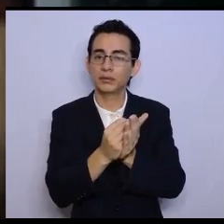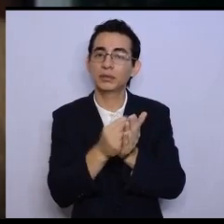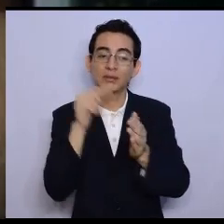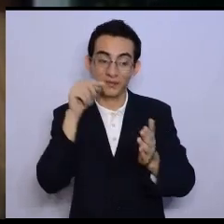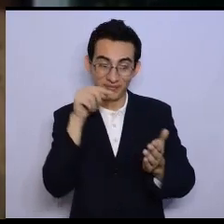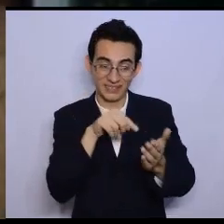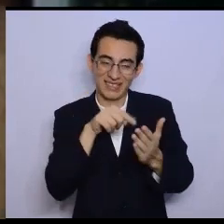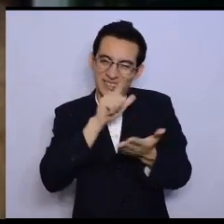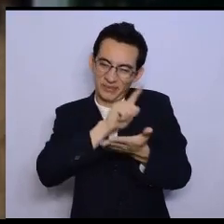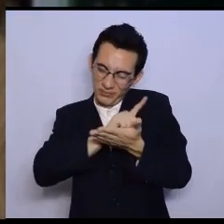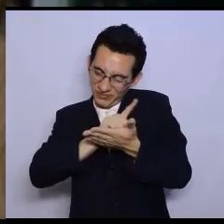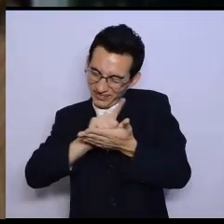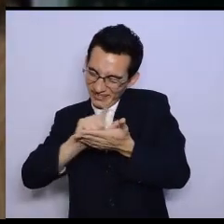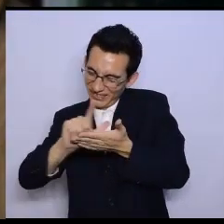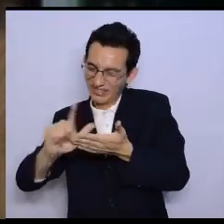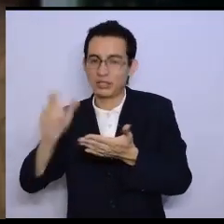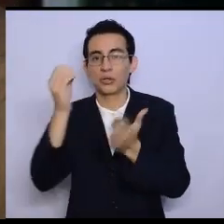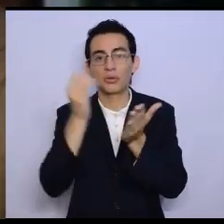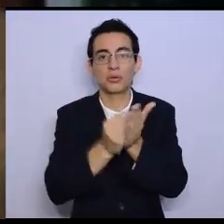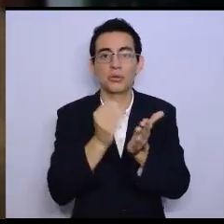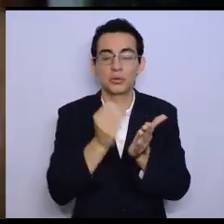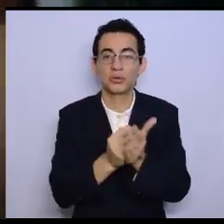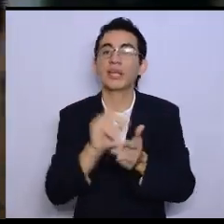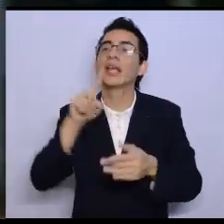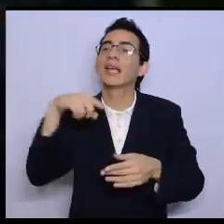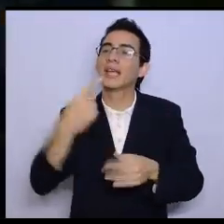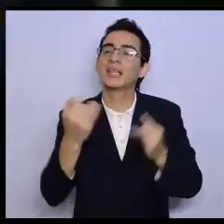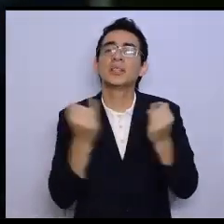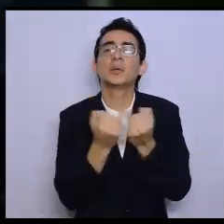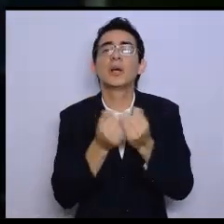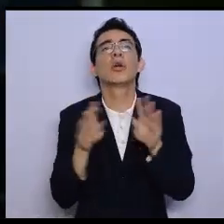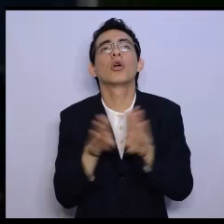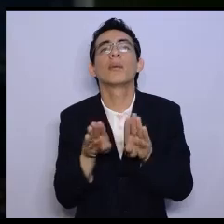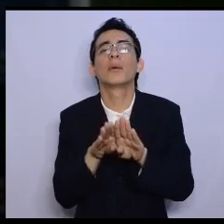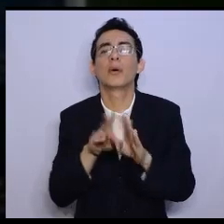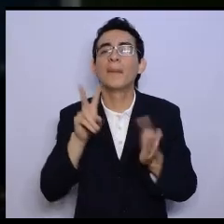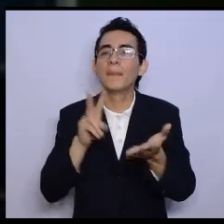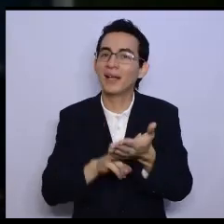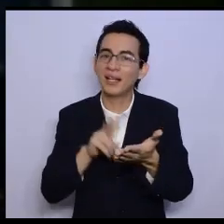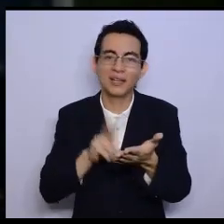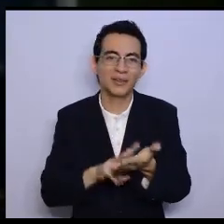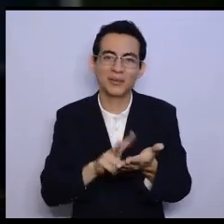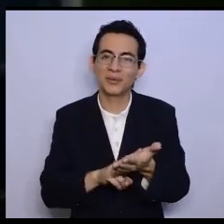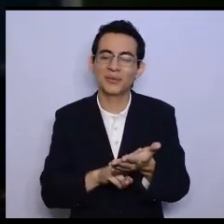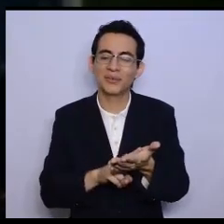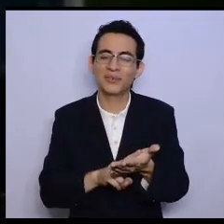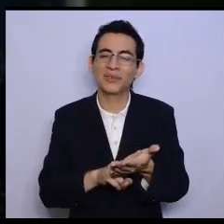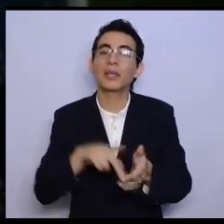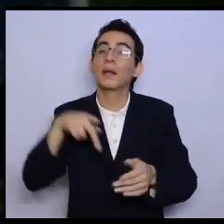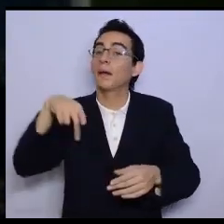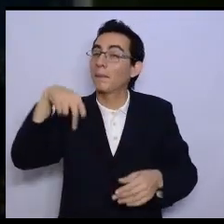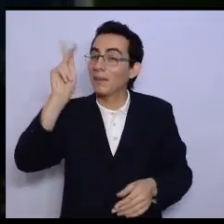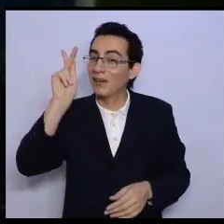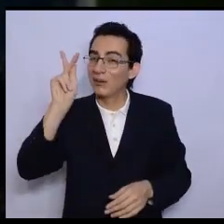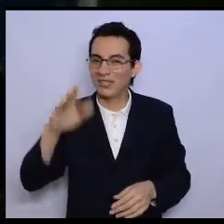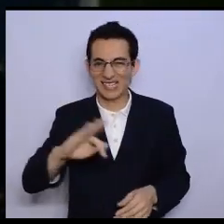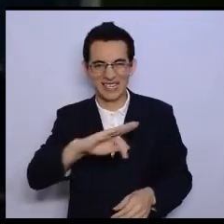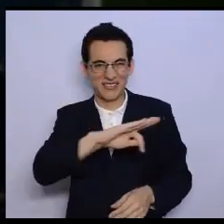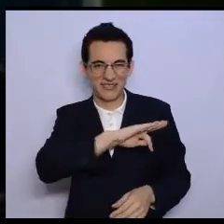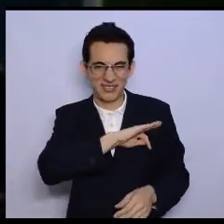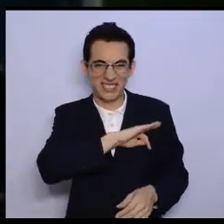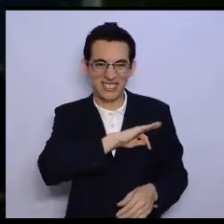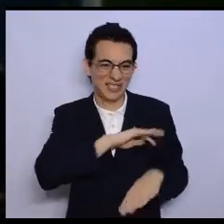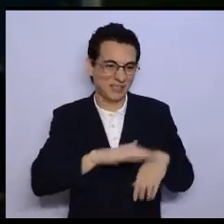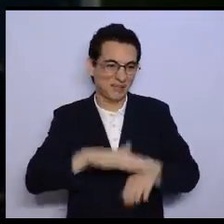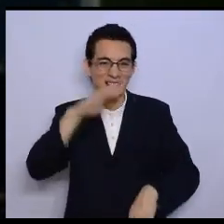Entonces la pureza del oro es lo que determina su valor. En cuanto a la fe